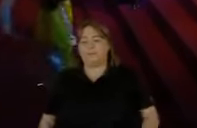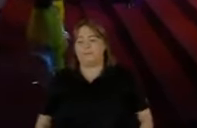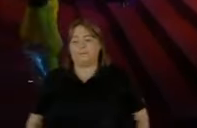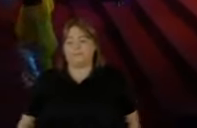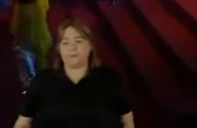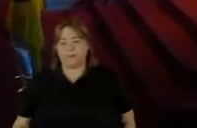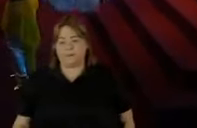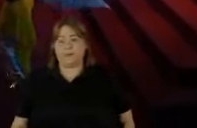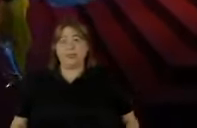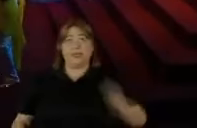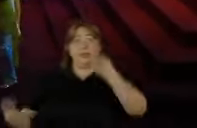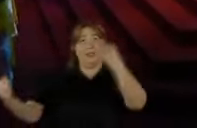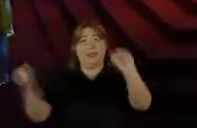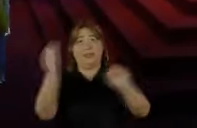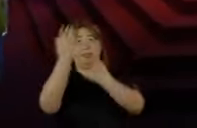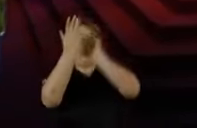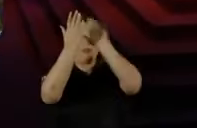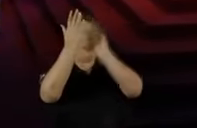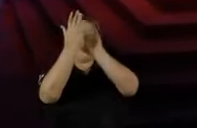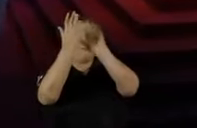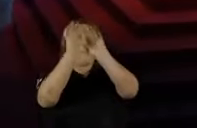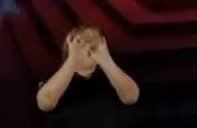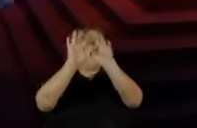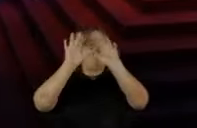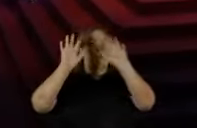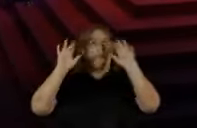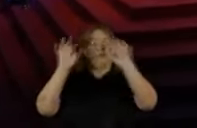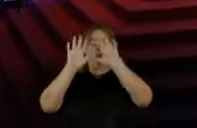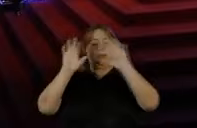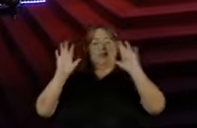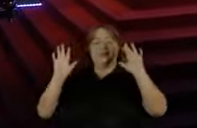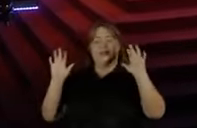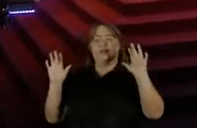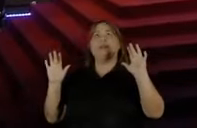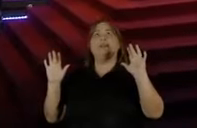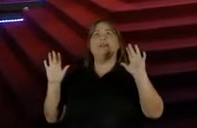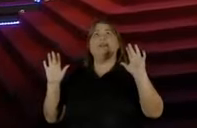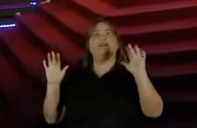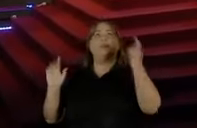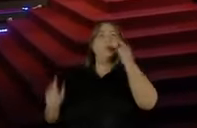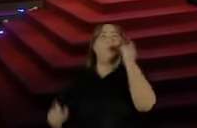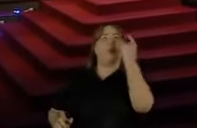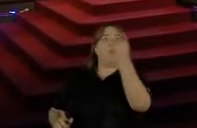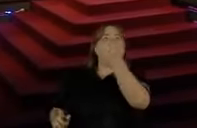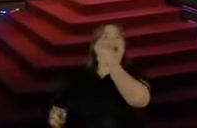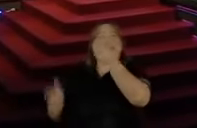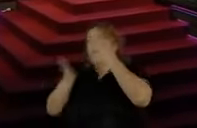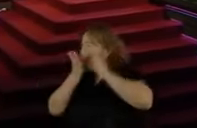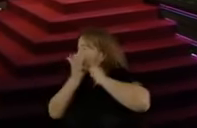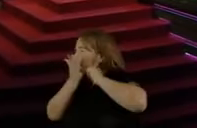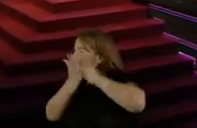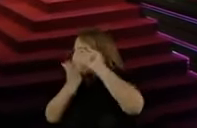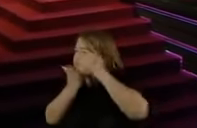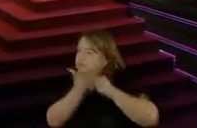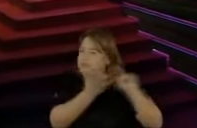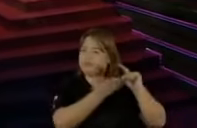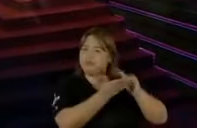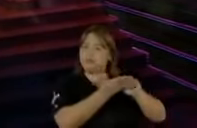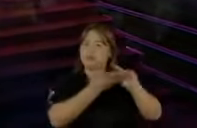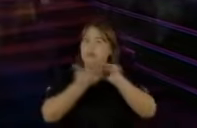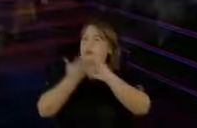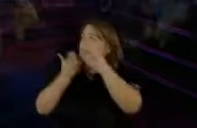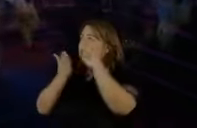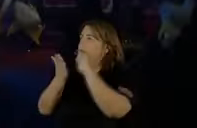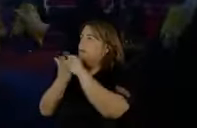sol. Su presencia todo se ilumina, el que sus ojos todo escudriña, y cuando